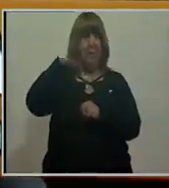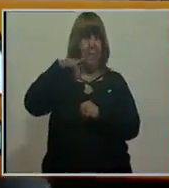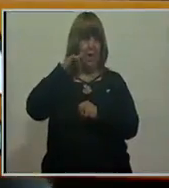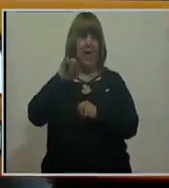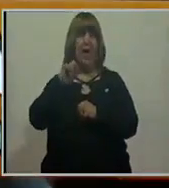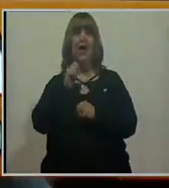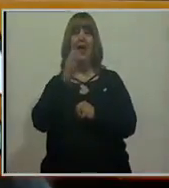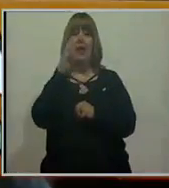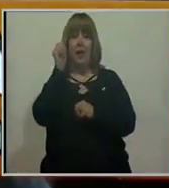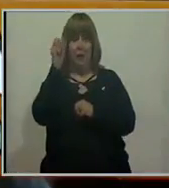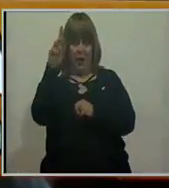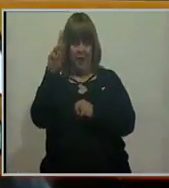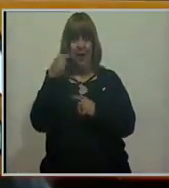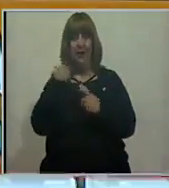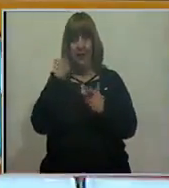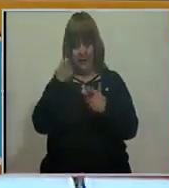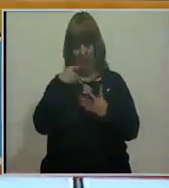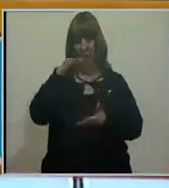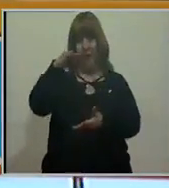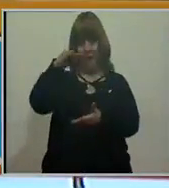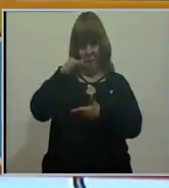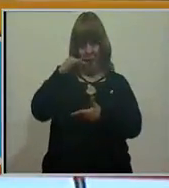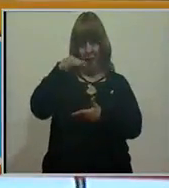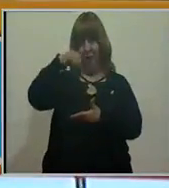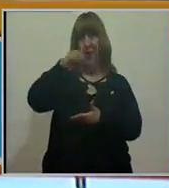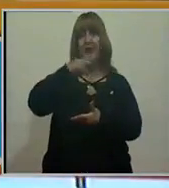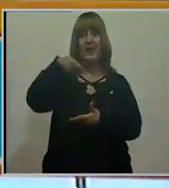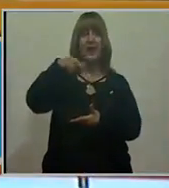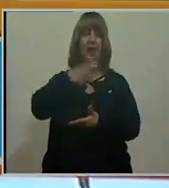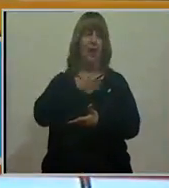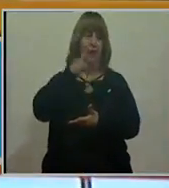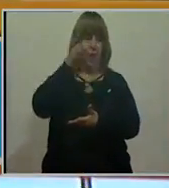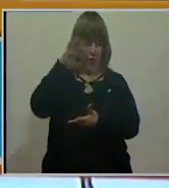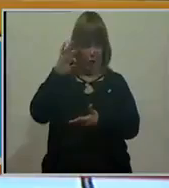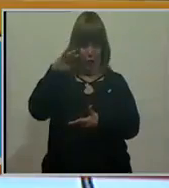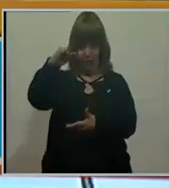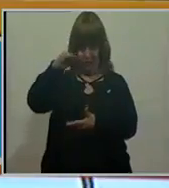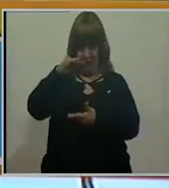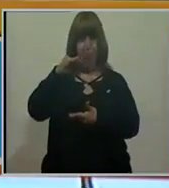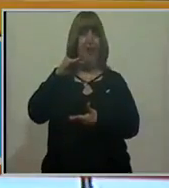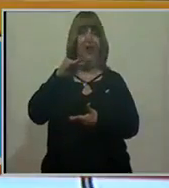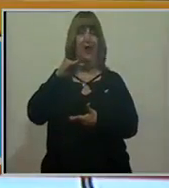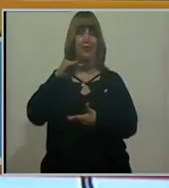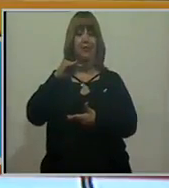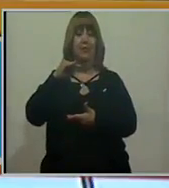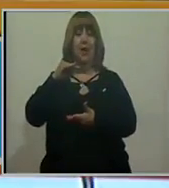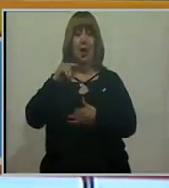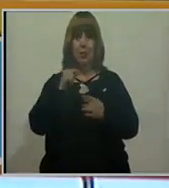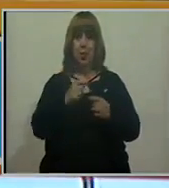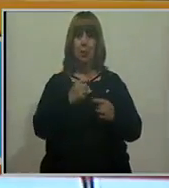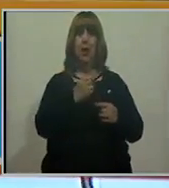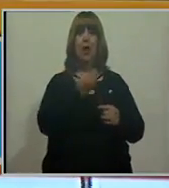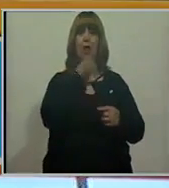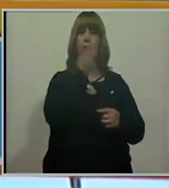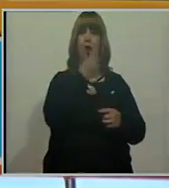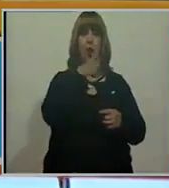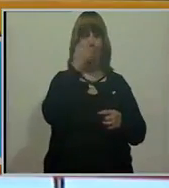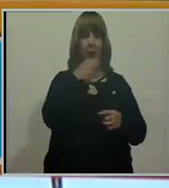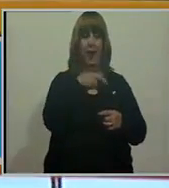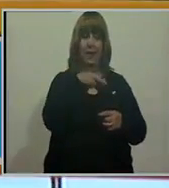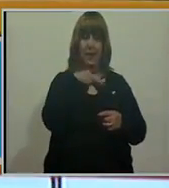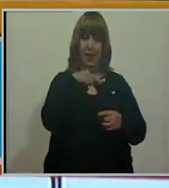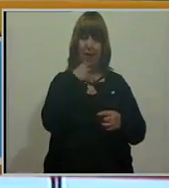¿Qué pasó? Ganó Martín Fierro. Sí. ¿Sí? Inmediatamente Flor Peña tuitea y dice: mirá